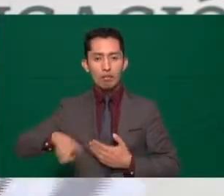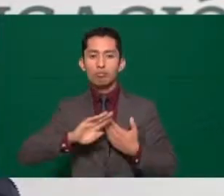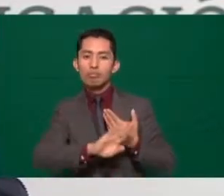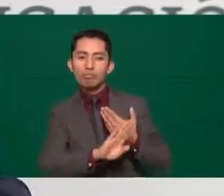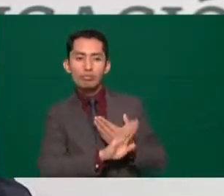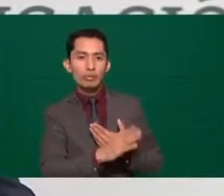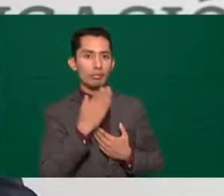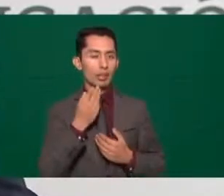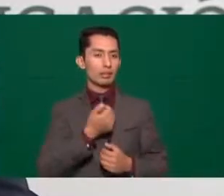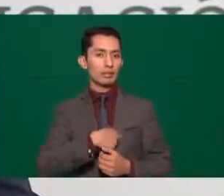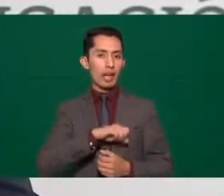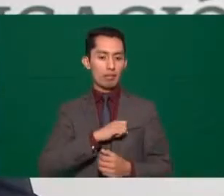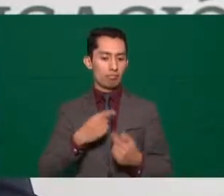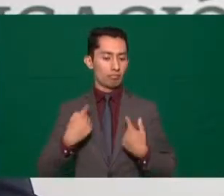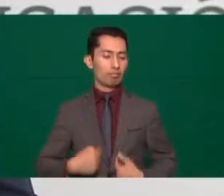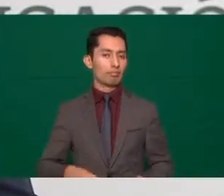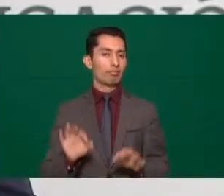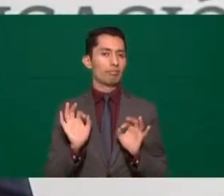El que